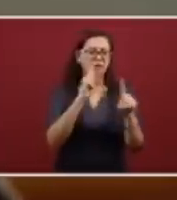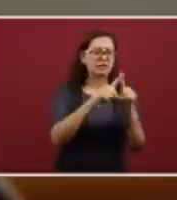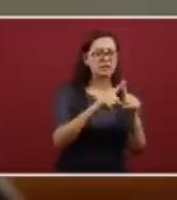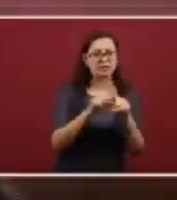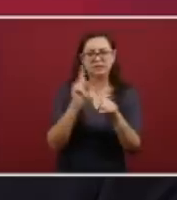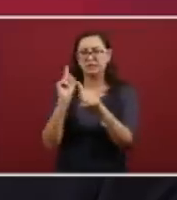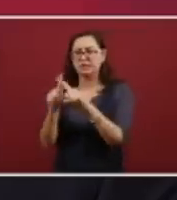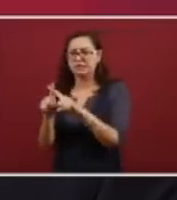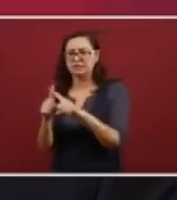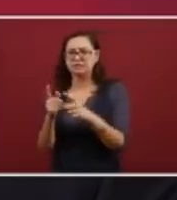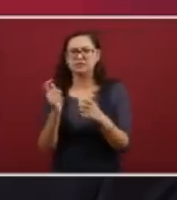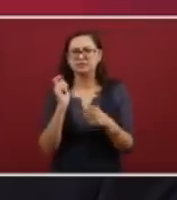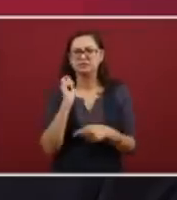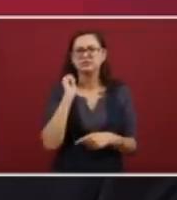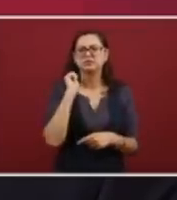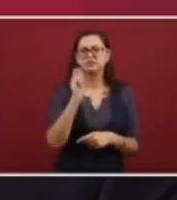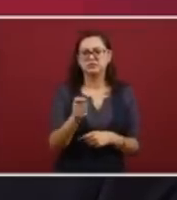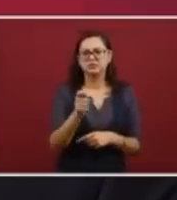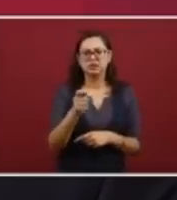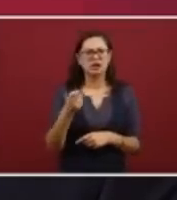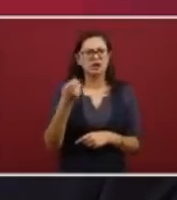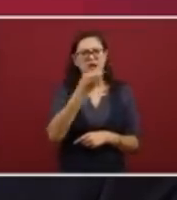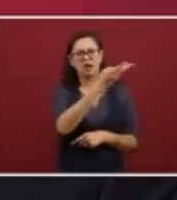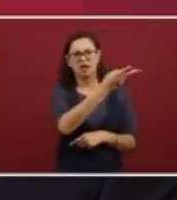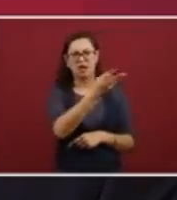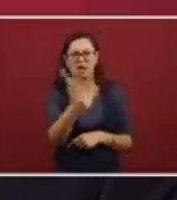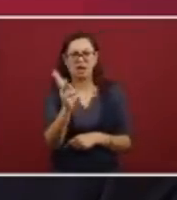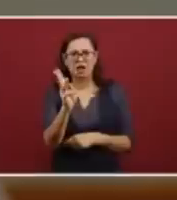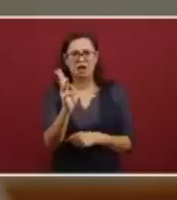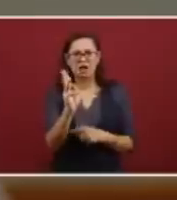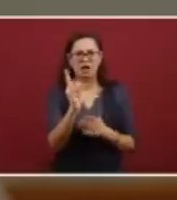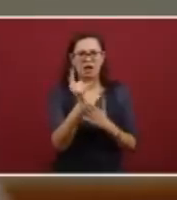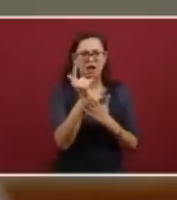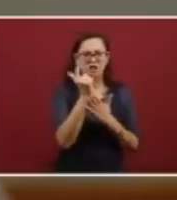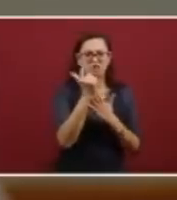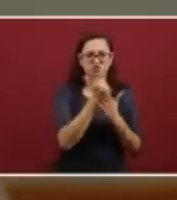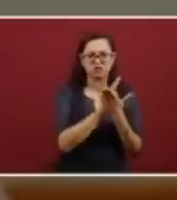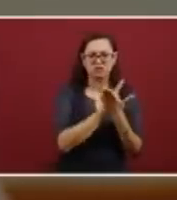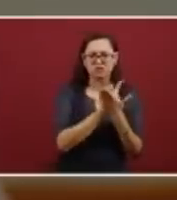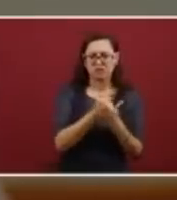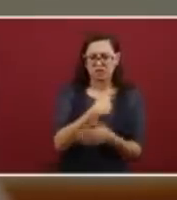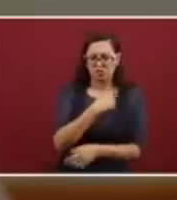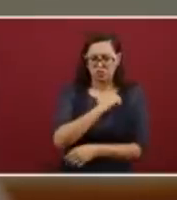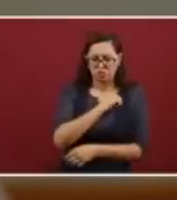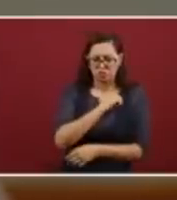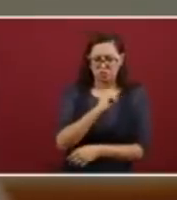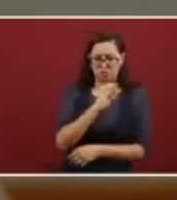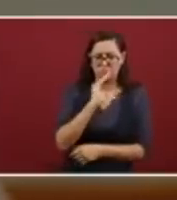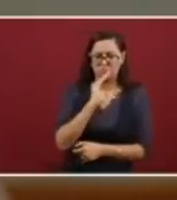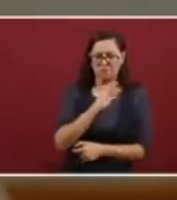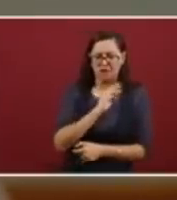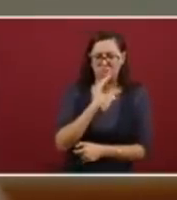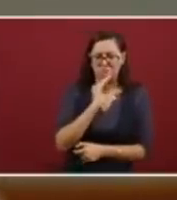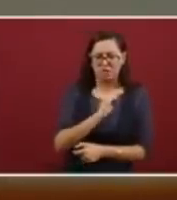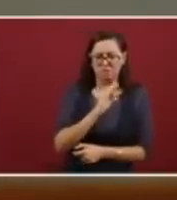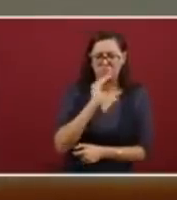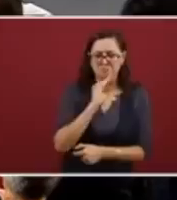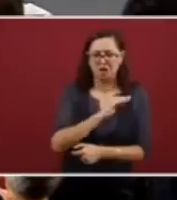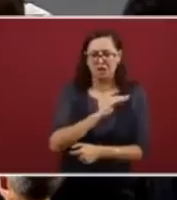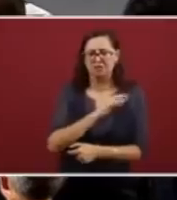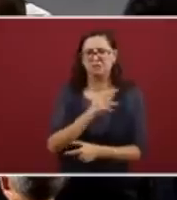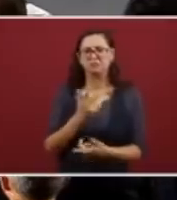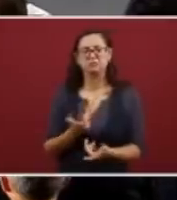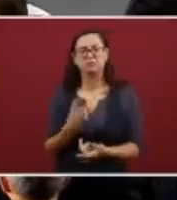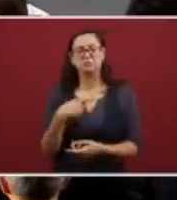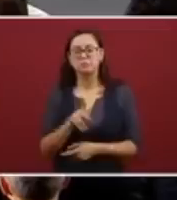intención era de que nadie quisiera estar en las listas negras si procurador se habrá dado cuenta que las últimas cinco semanas en las tres listas negras de más caros